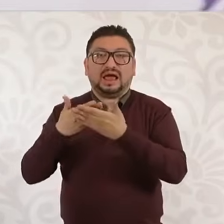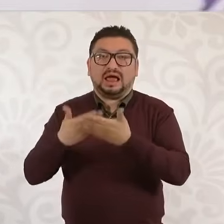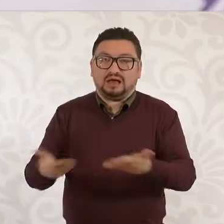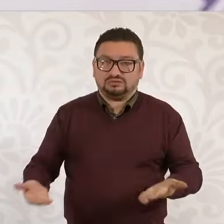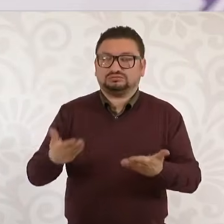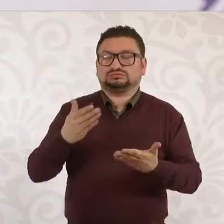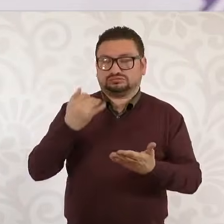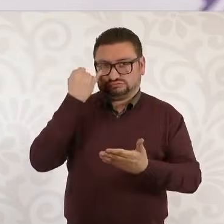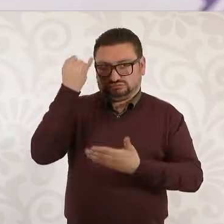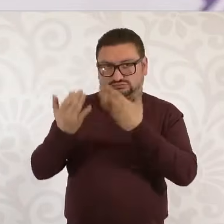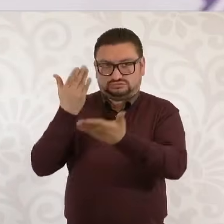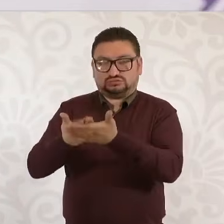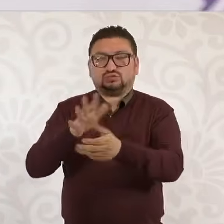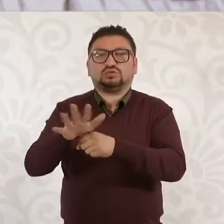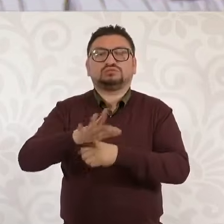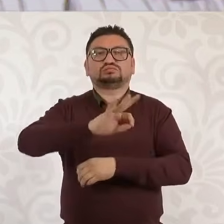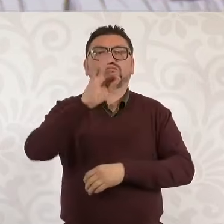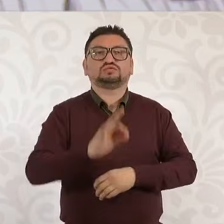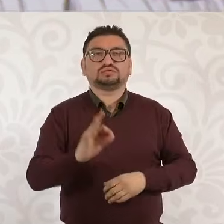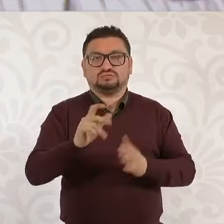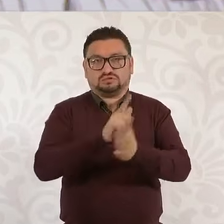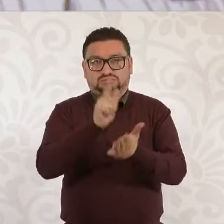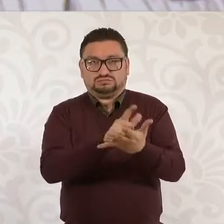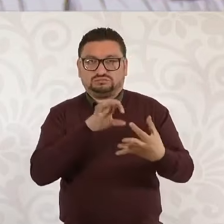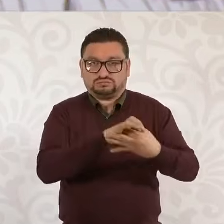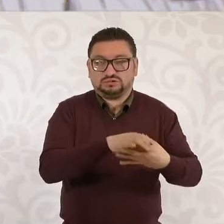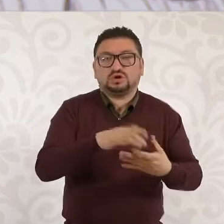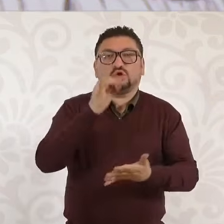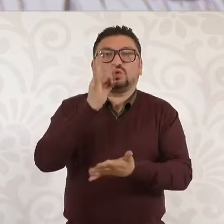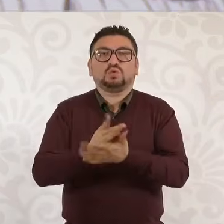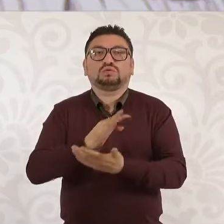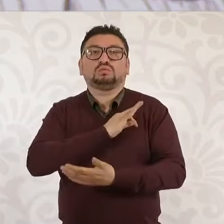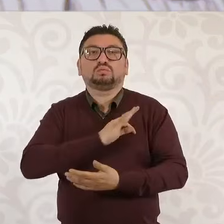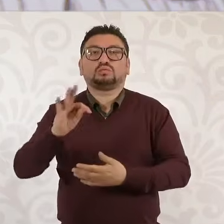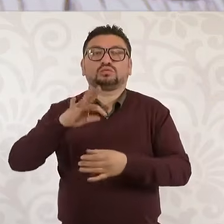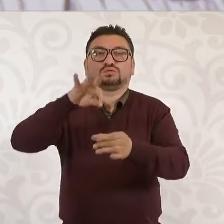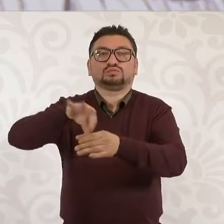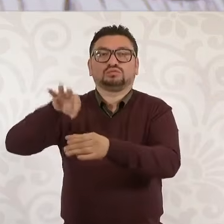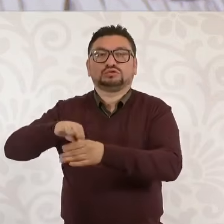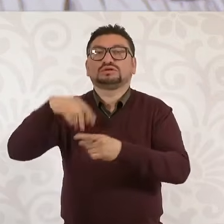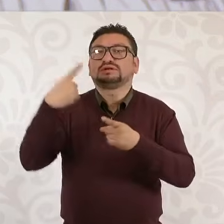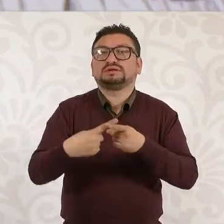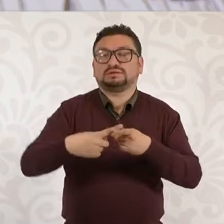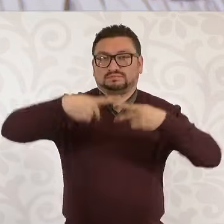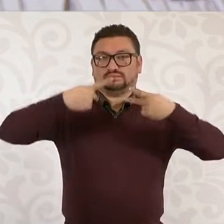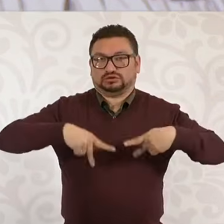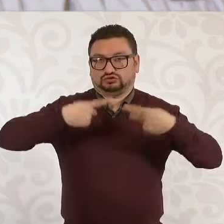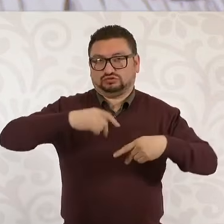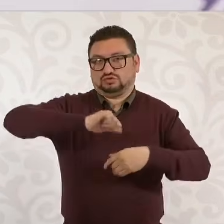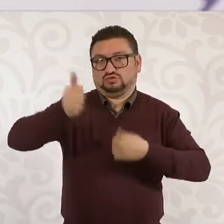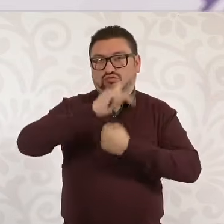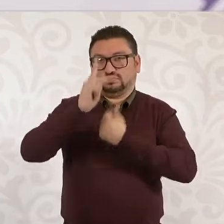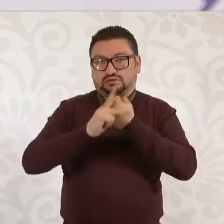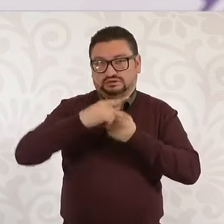la proporción que se obtenga, que establece la ley actual, solo pueden votar por ellos los mexicanos en el exterior. Se van a